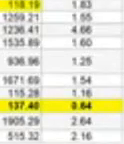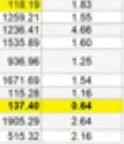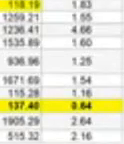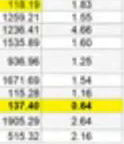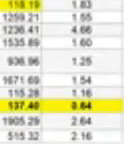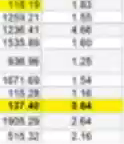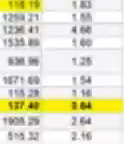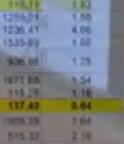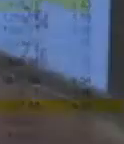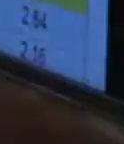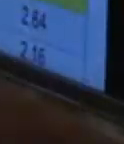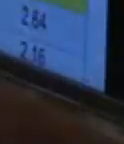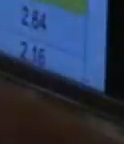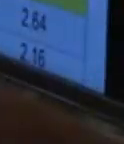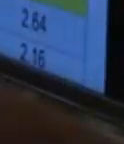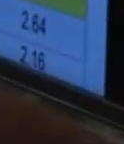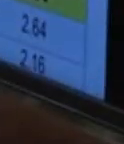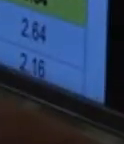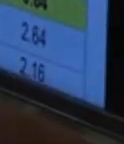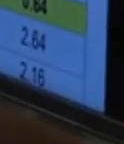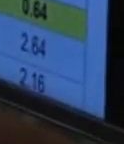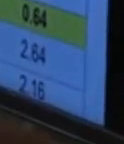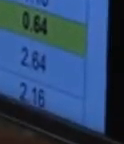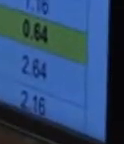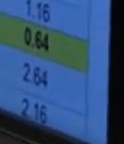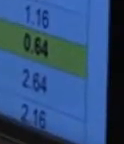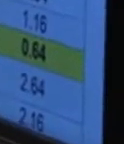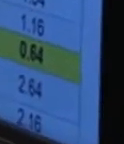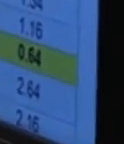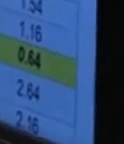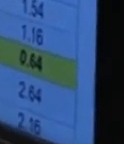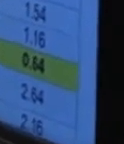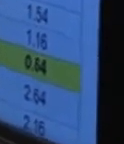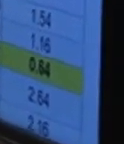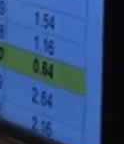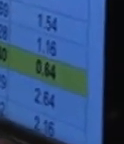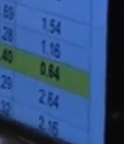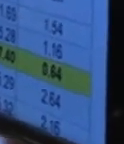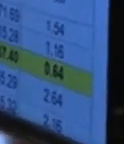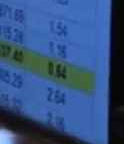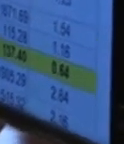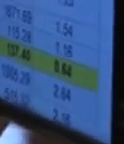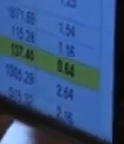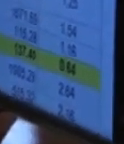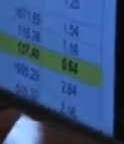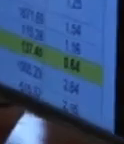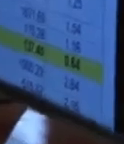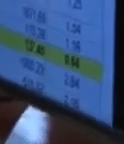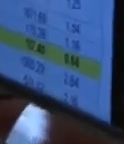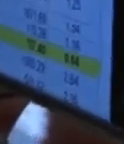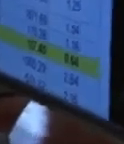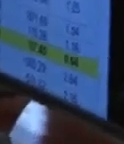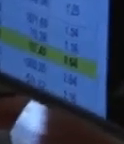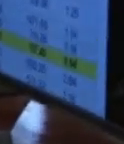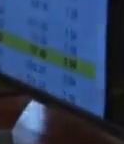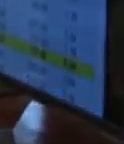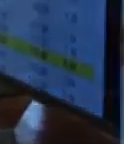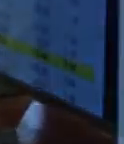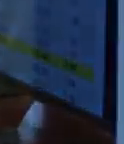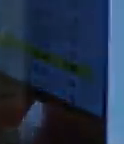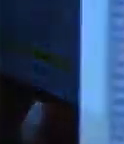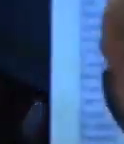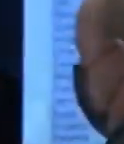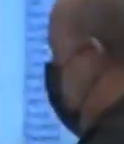letalidades. El mundo tiene 2,16 de letalidad, Cuba tiene